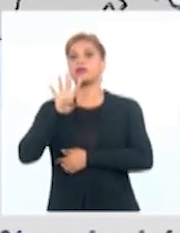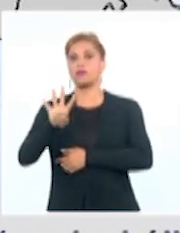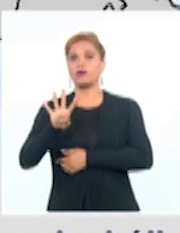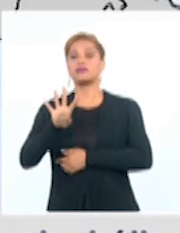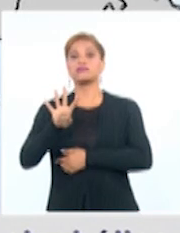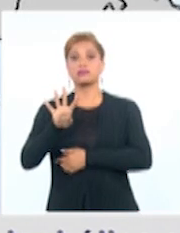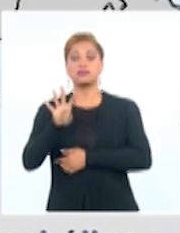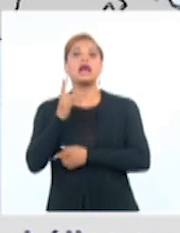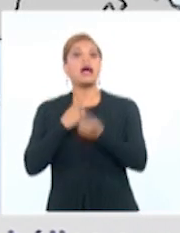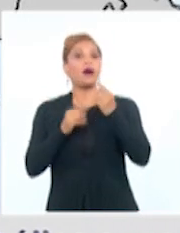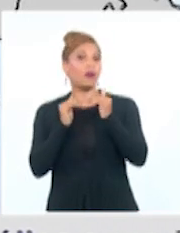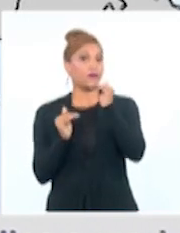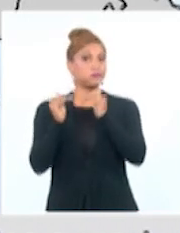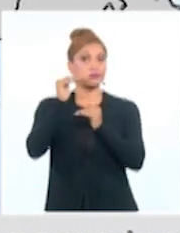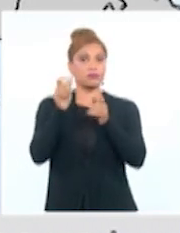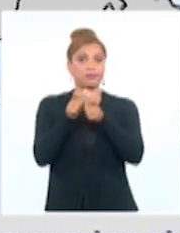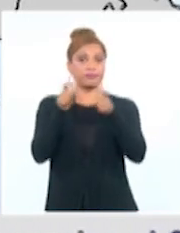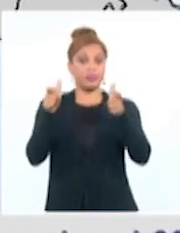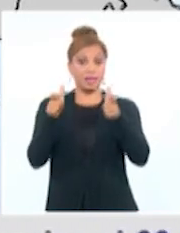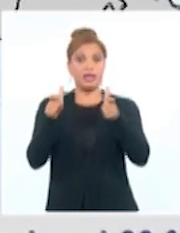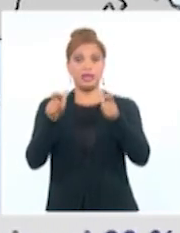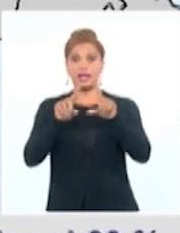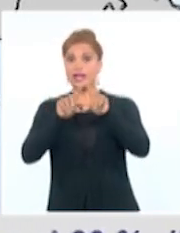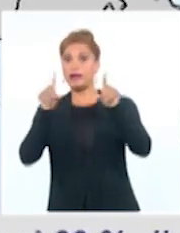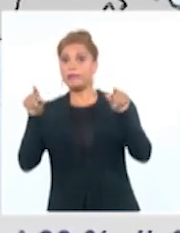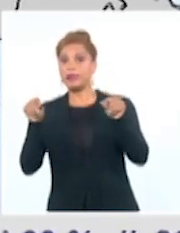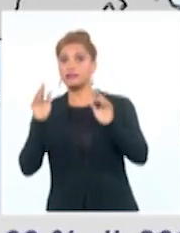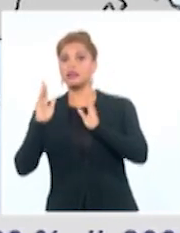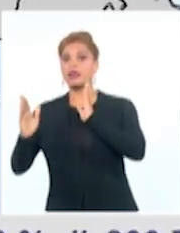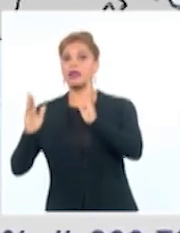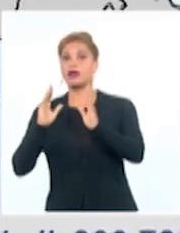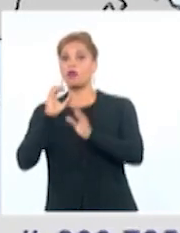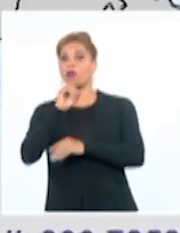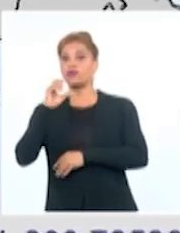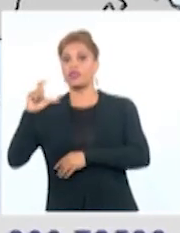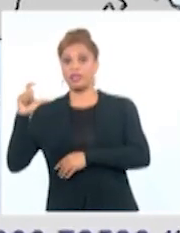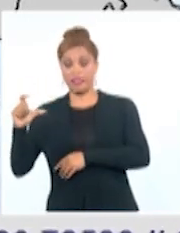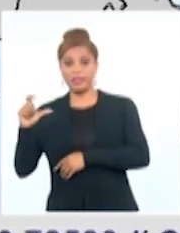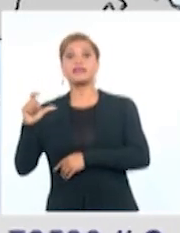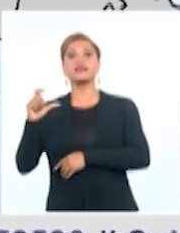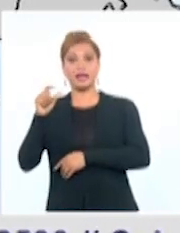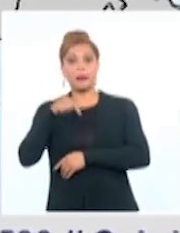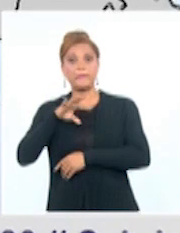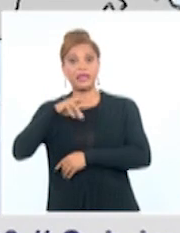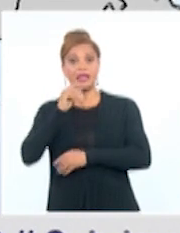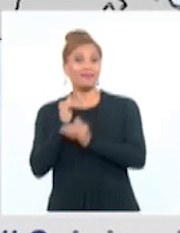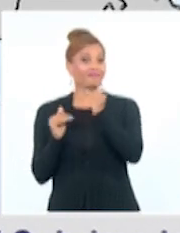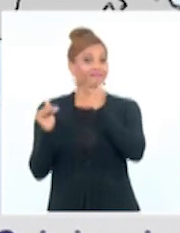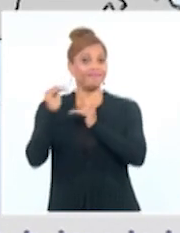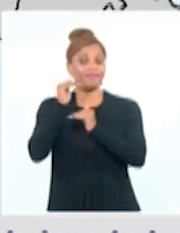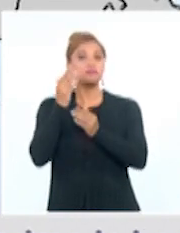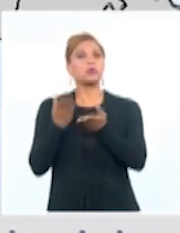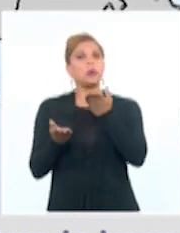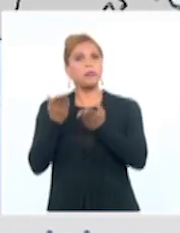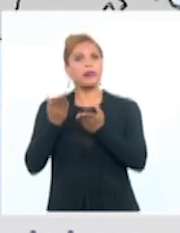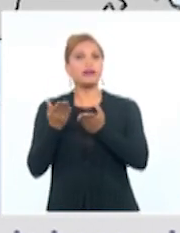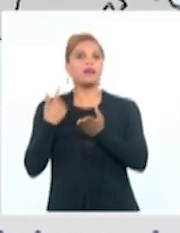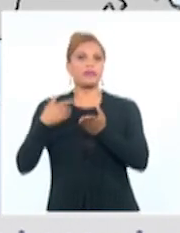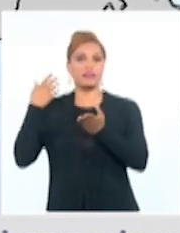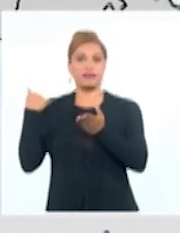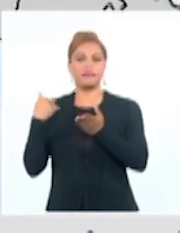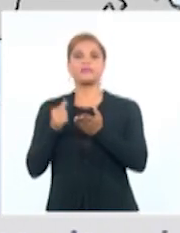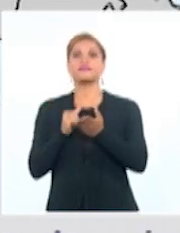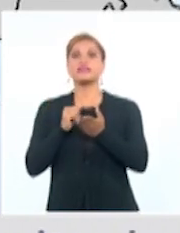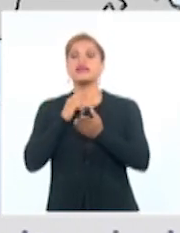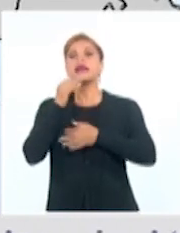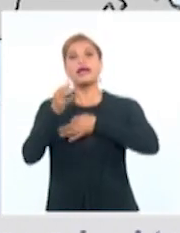es la más alta en el territorio occidental, pero disminuyendo en comparación con días anteriores, como